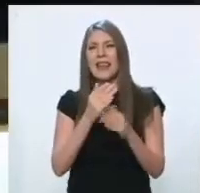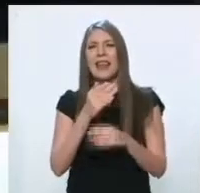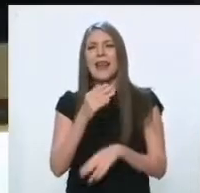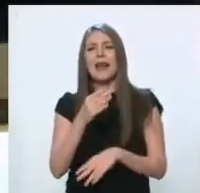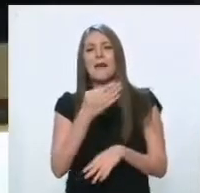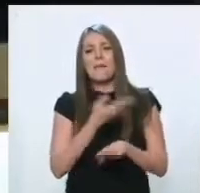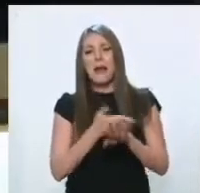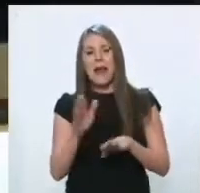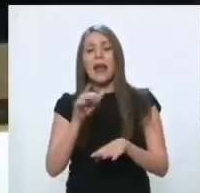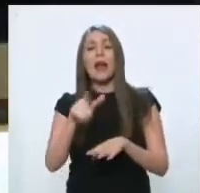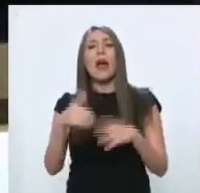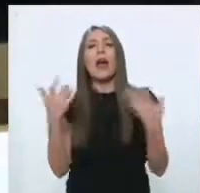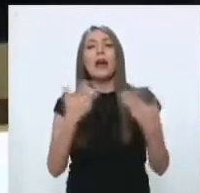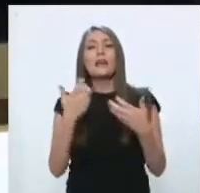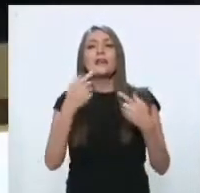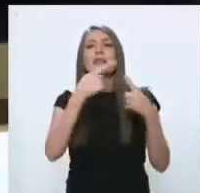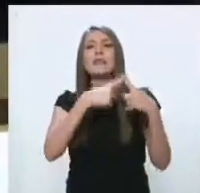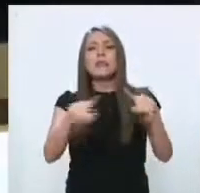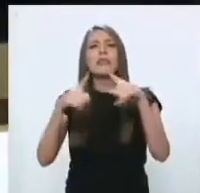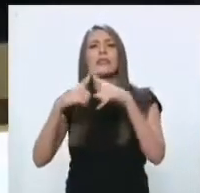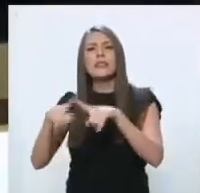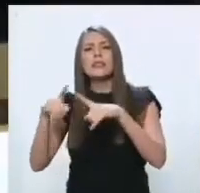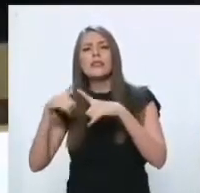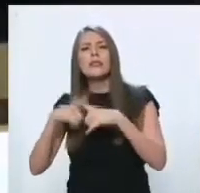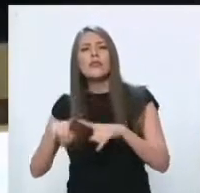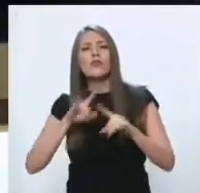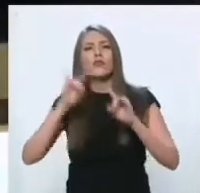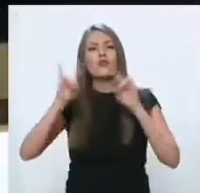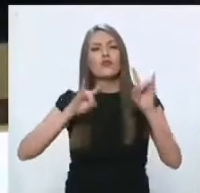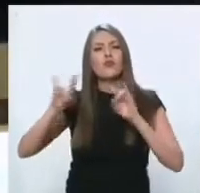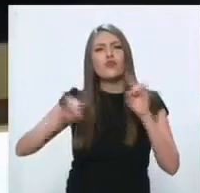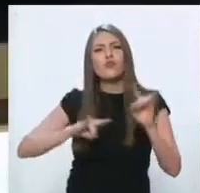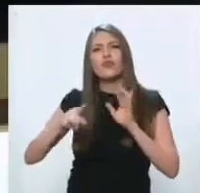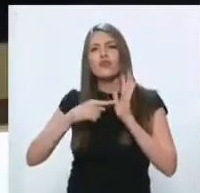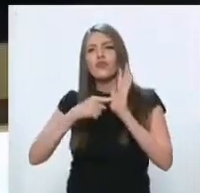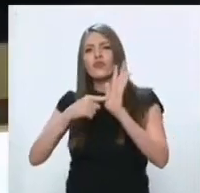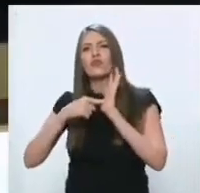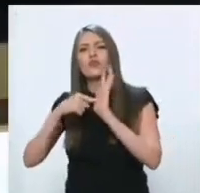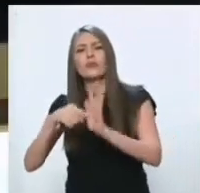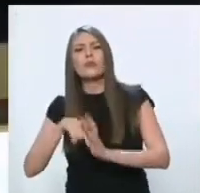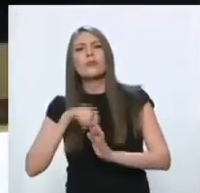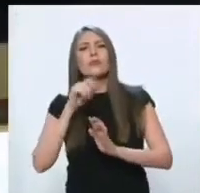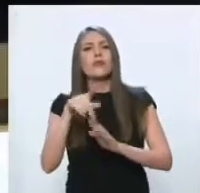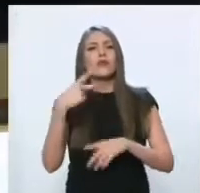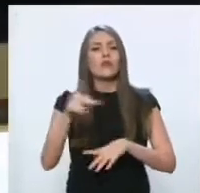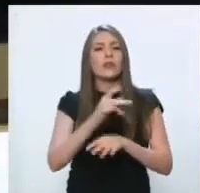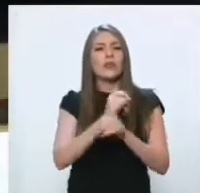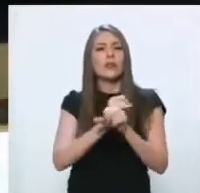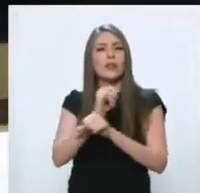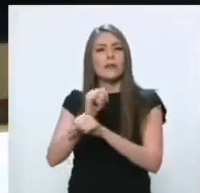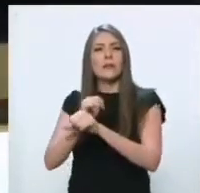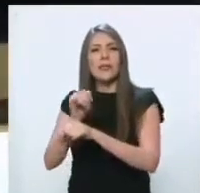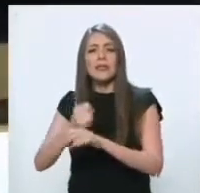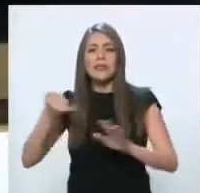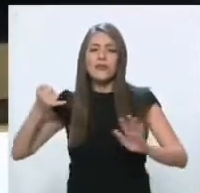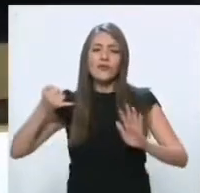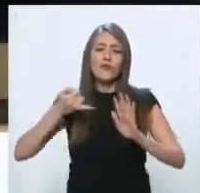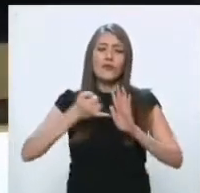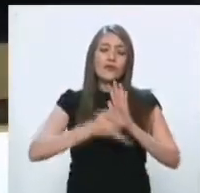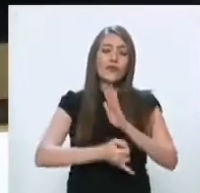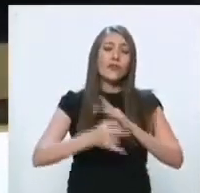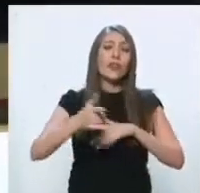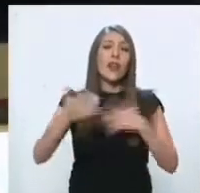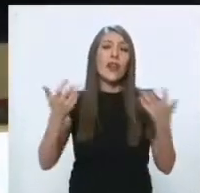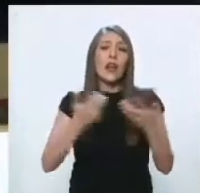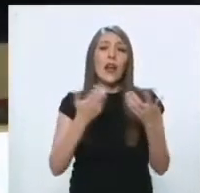de páginas de la investigación. Irma Heréndira nos habló de una investigación exhaustiva que tuvo